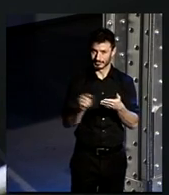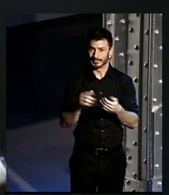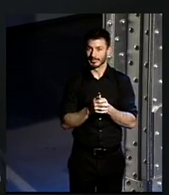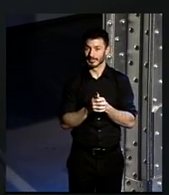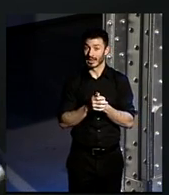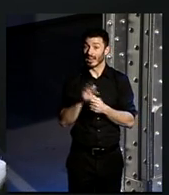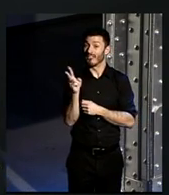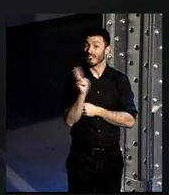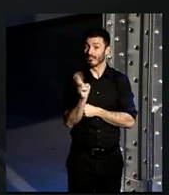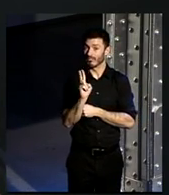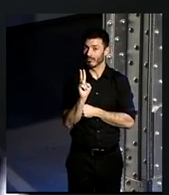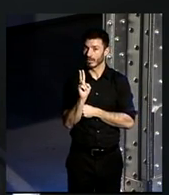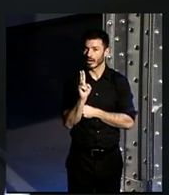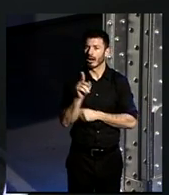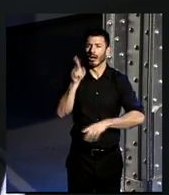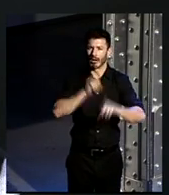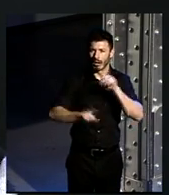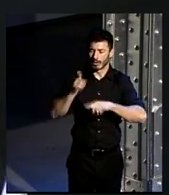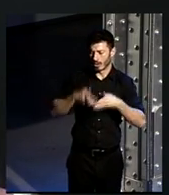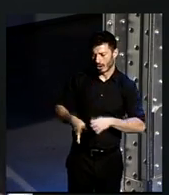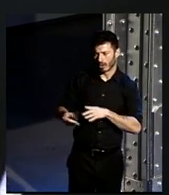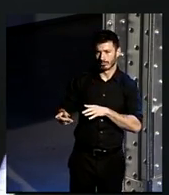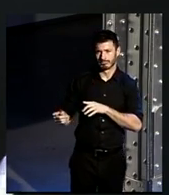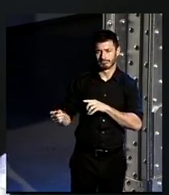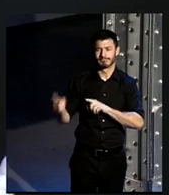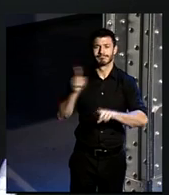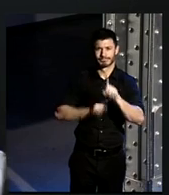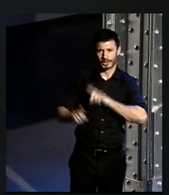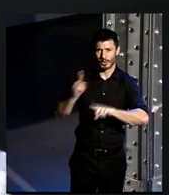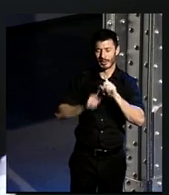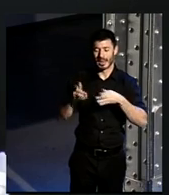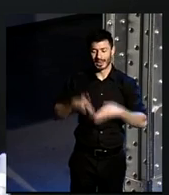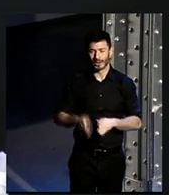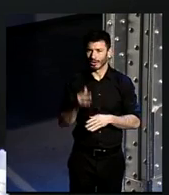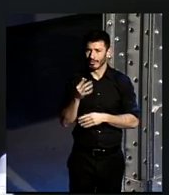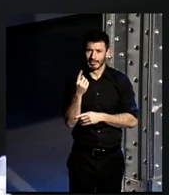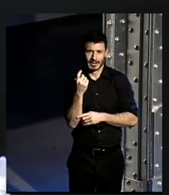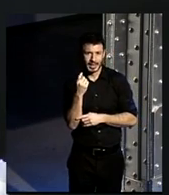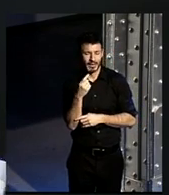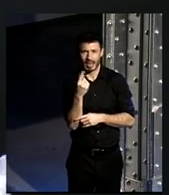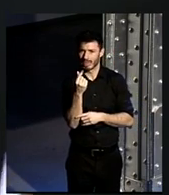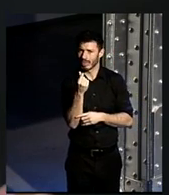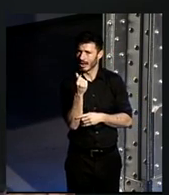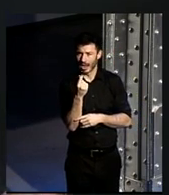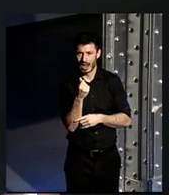Verne tuvo muchos problemas con su hijo, ¿no? Y su hijo necesitaba continuamente mucho dinero y todo.